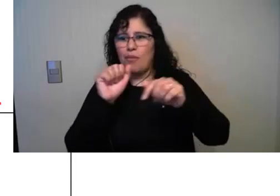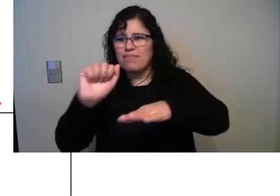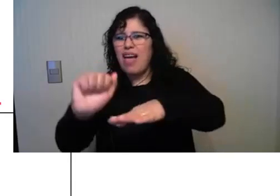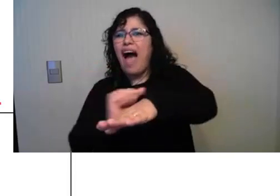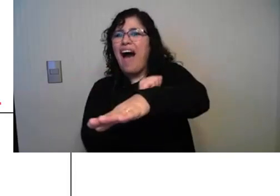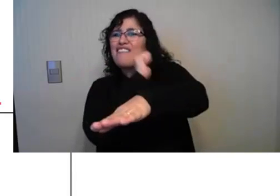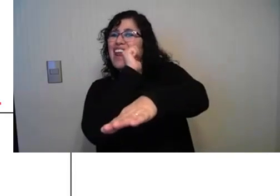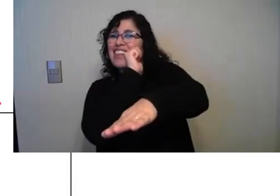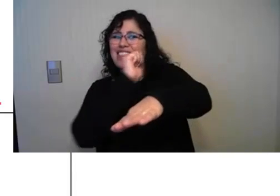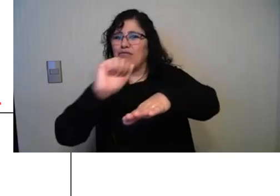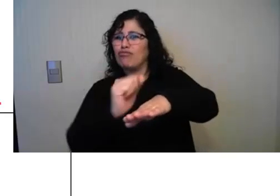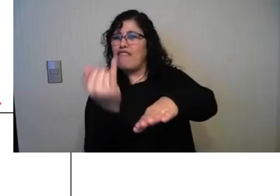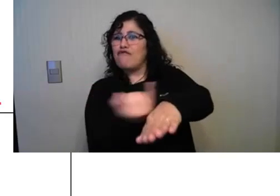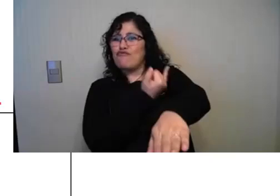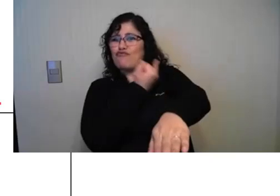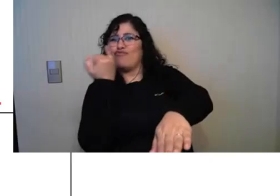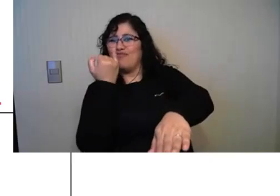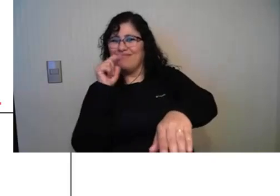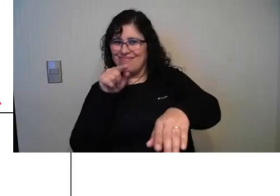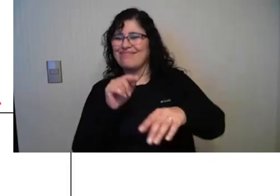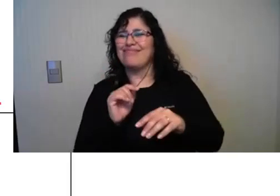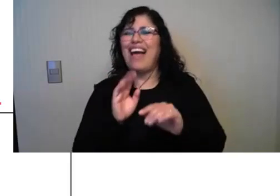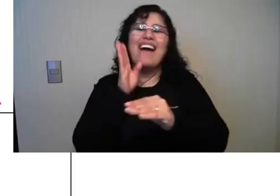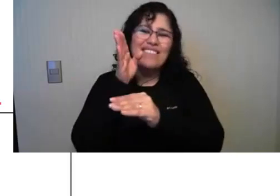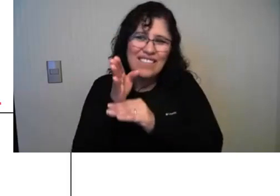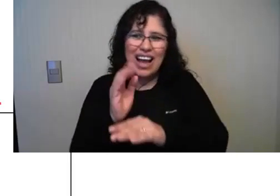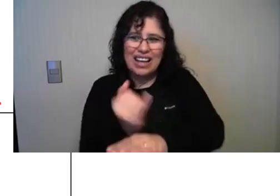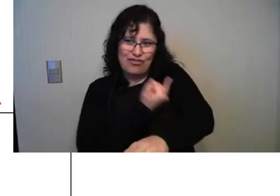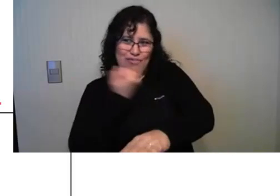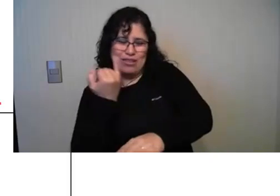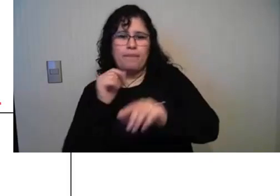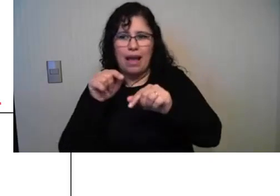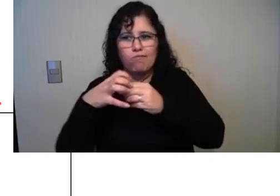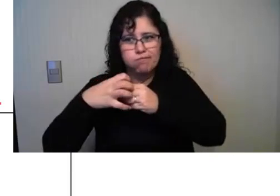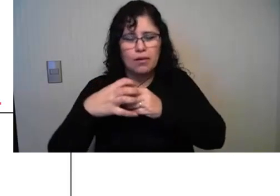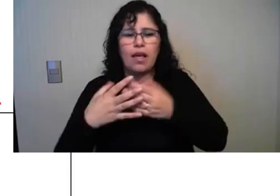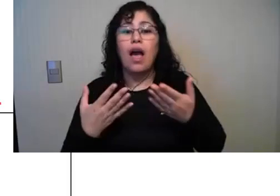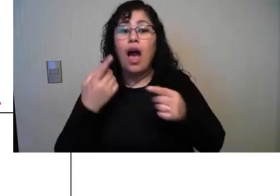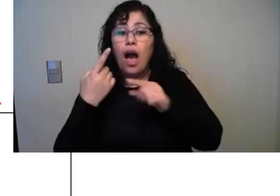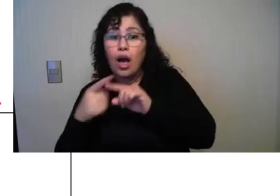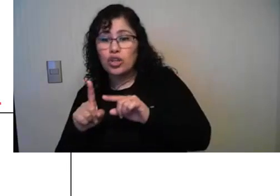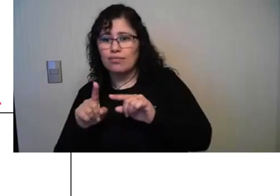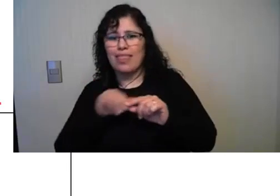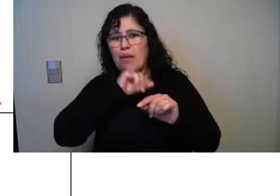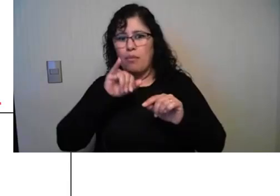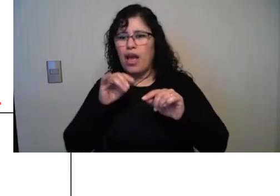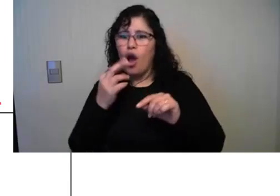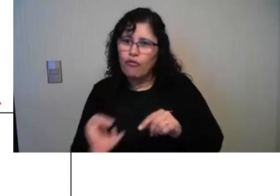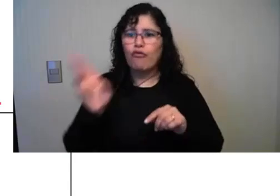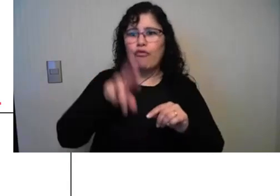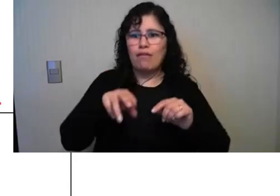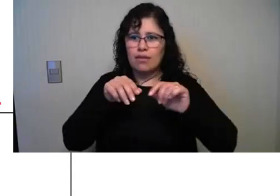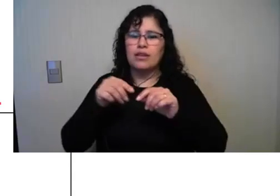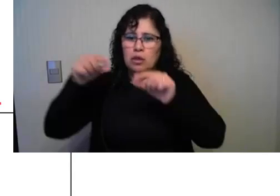está recibiendo información, recuerden eso. Luego el nervio, si se fijan, se va a separar en dos